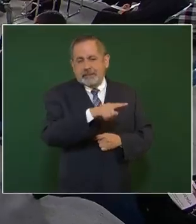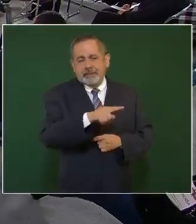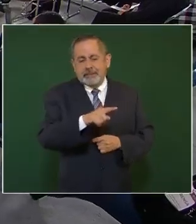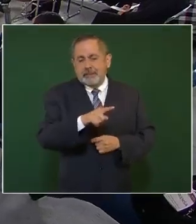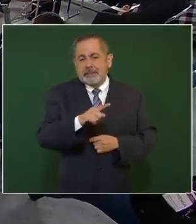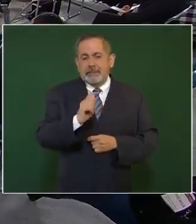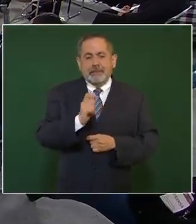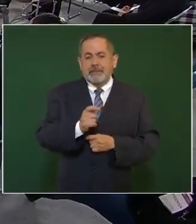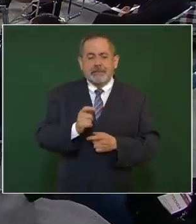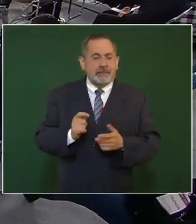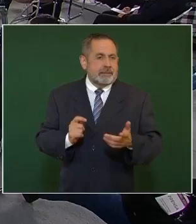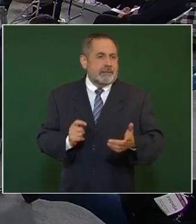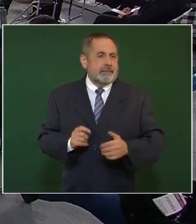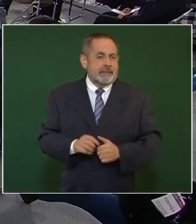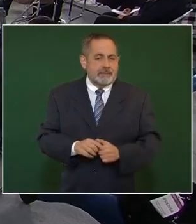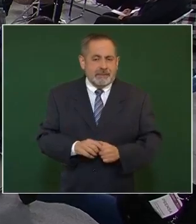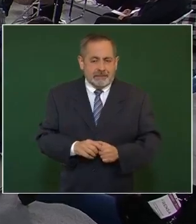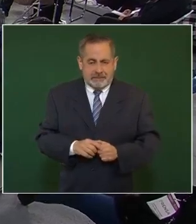de